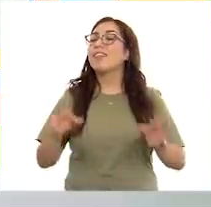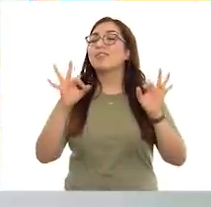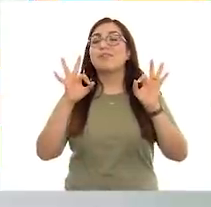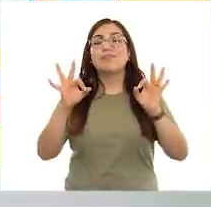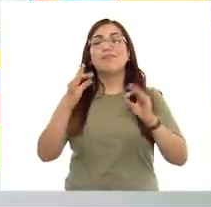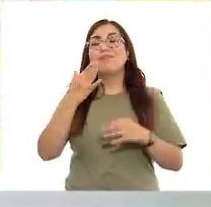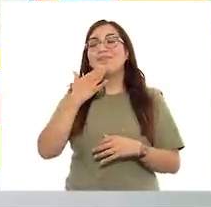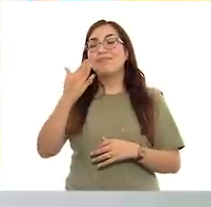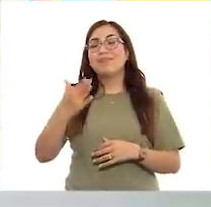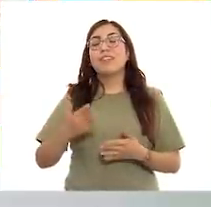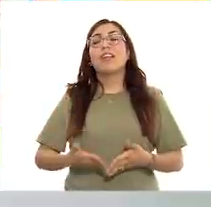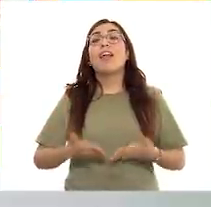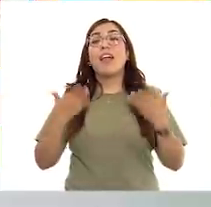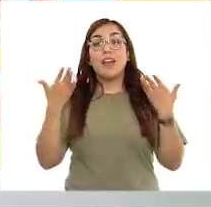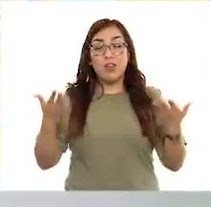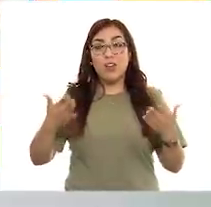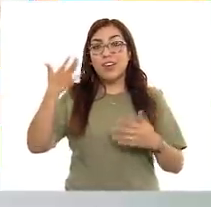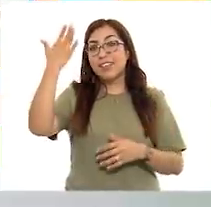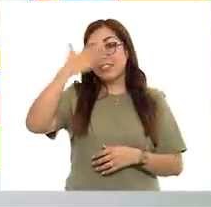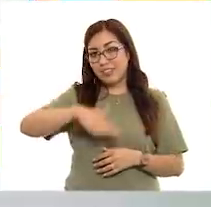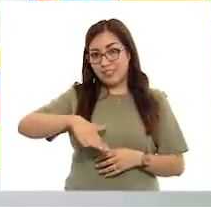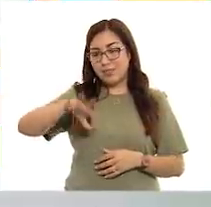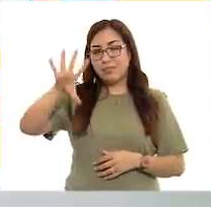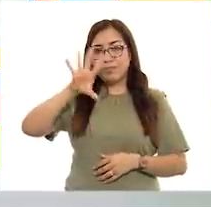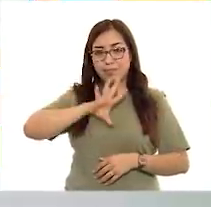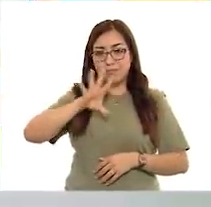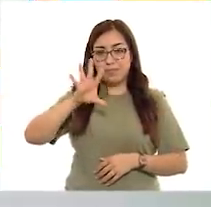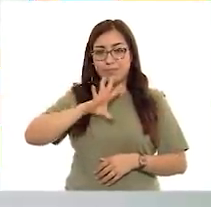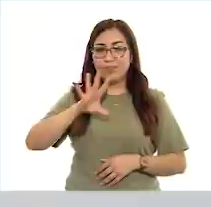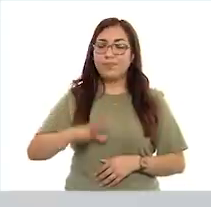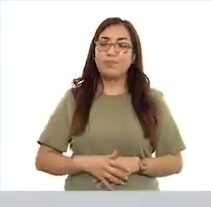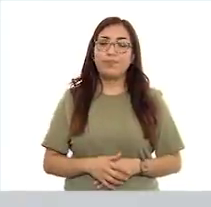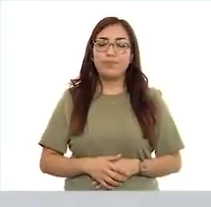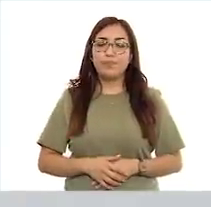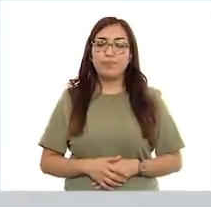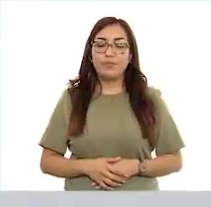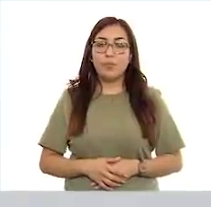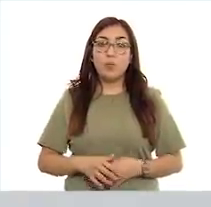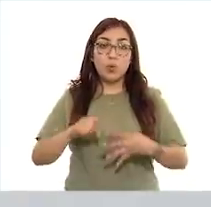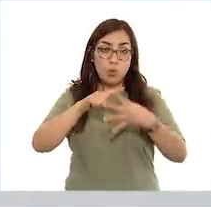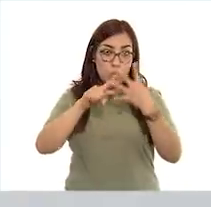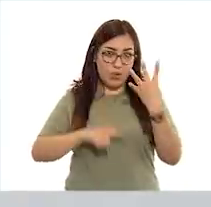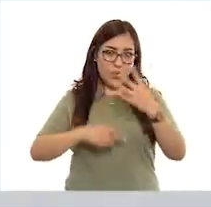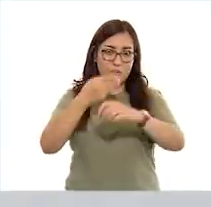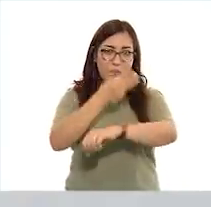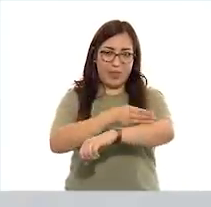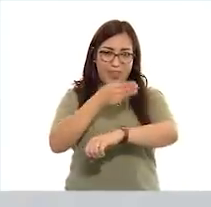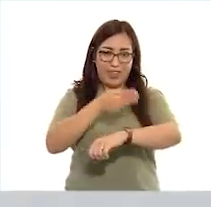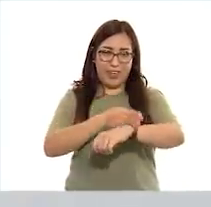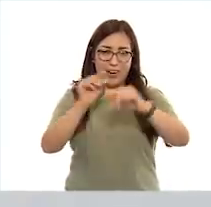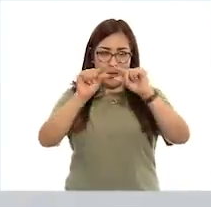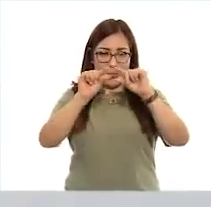¡Excelente! Ahora sabemos que tengo cuatro abatelenguas,